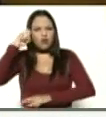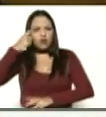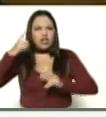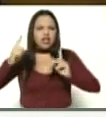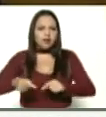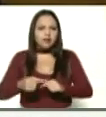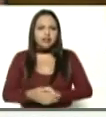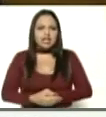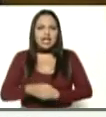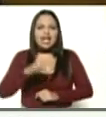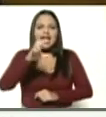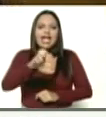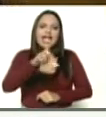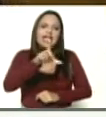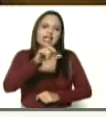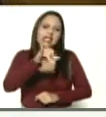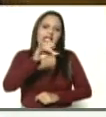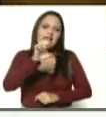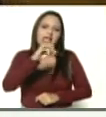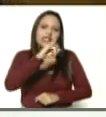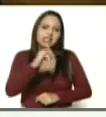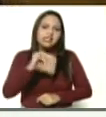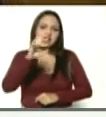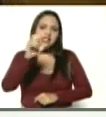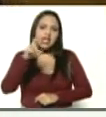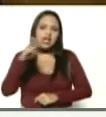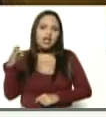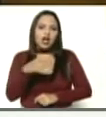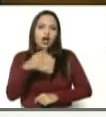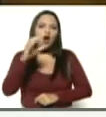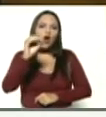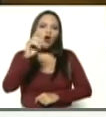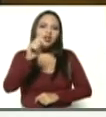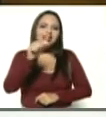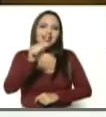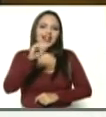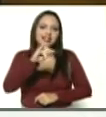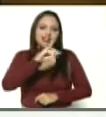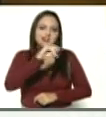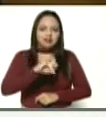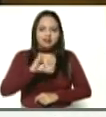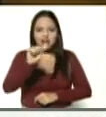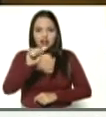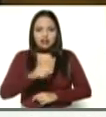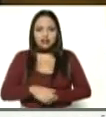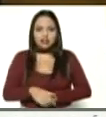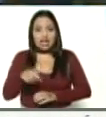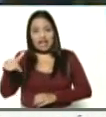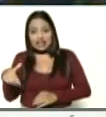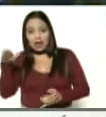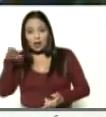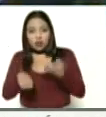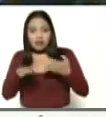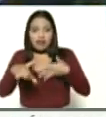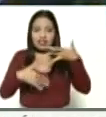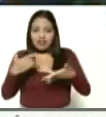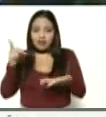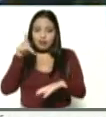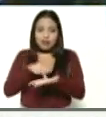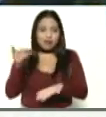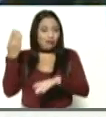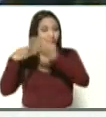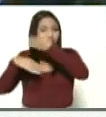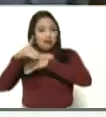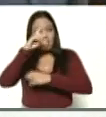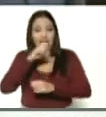a Eliezer Otaiza, que fue su último acto aquí. Conmigo caminó Yusef, Carmen, aquellos